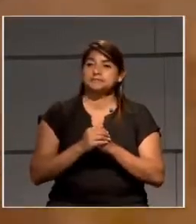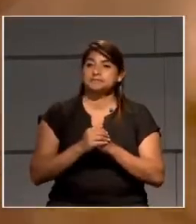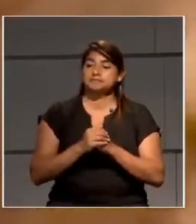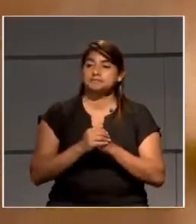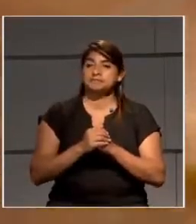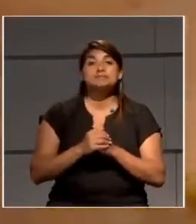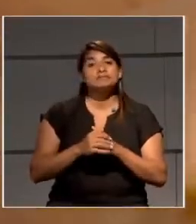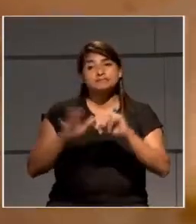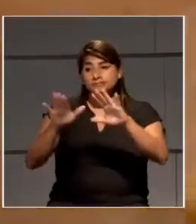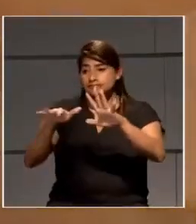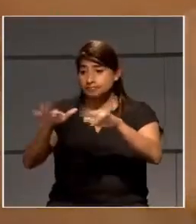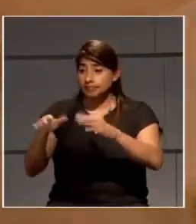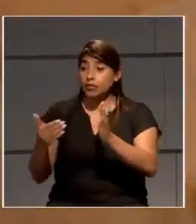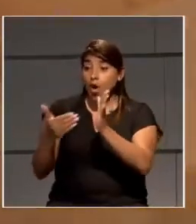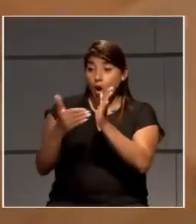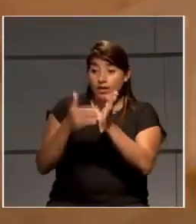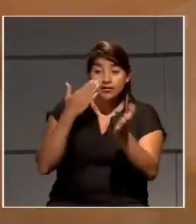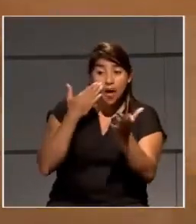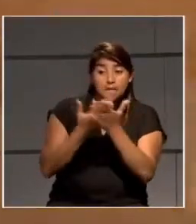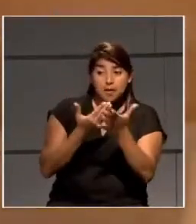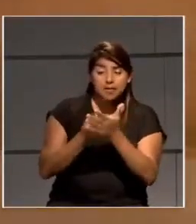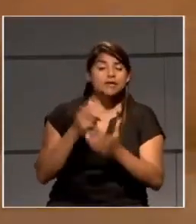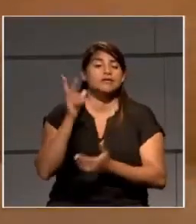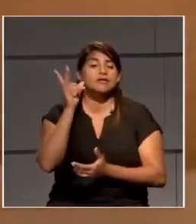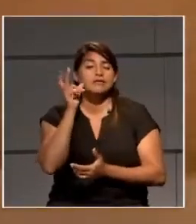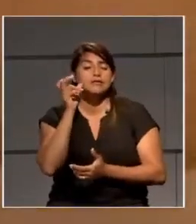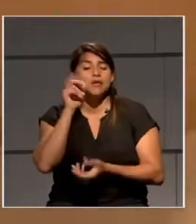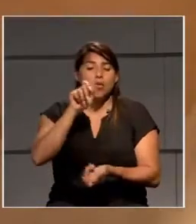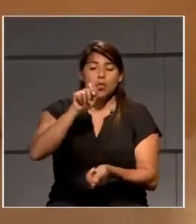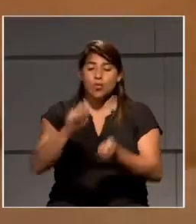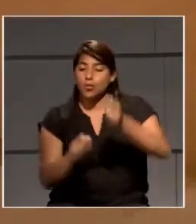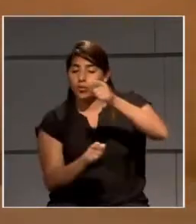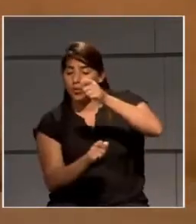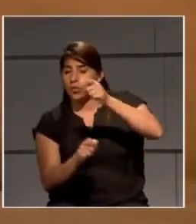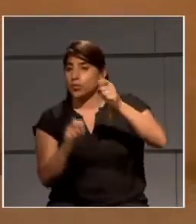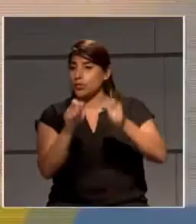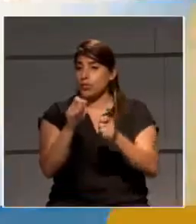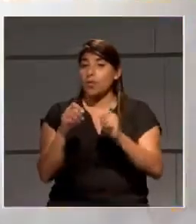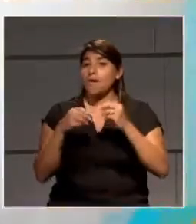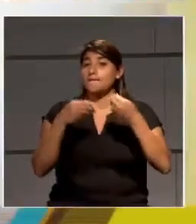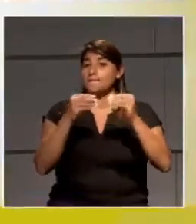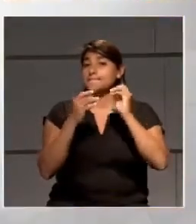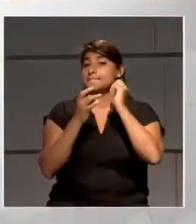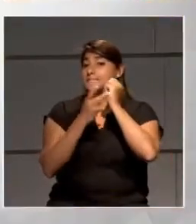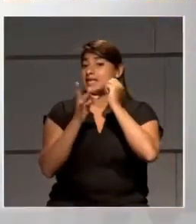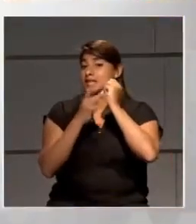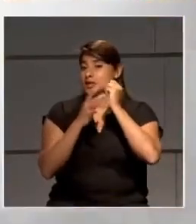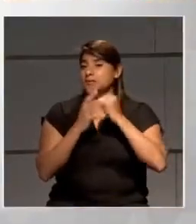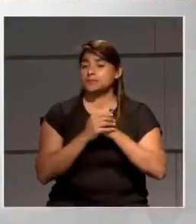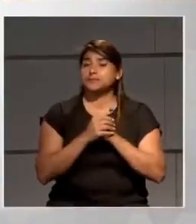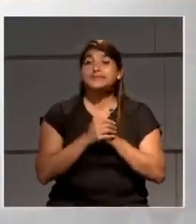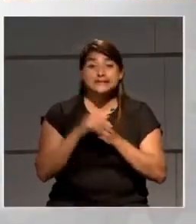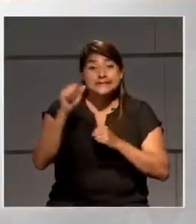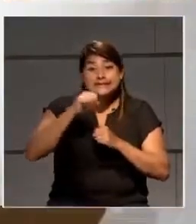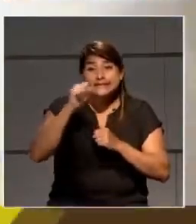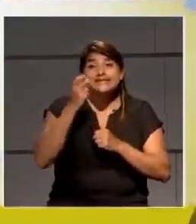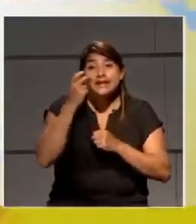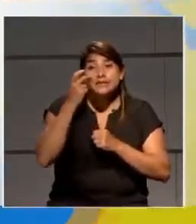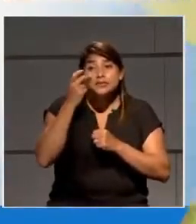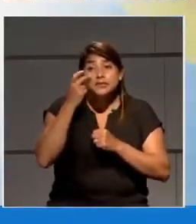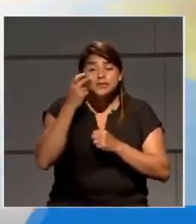8751-1313. Luke, ¿qué le parece si probamos otra vez cómo suena el palito que hicimos nosotros? Ay, sí, para ver.